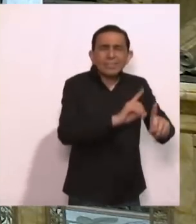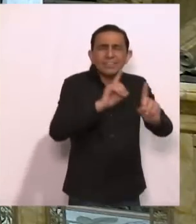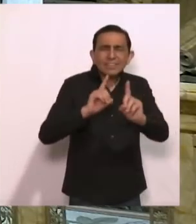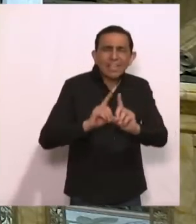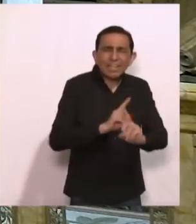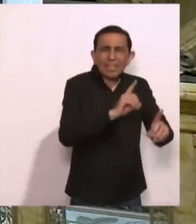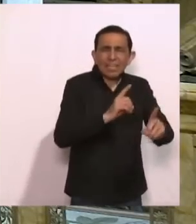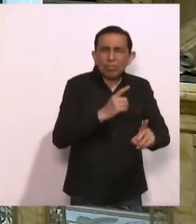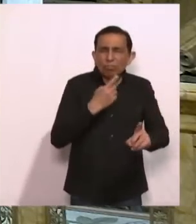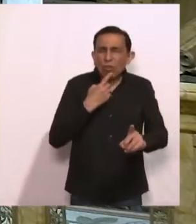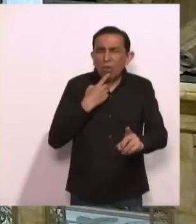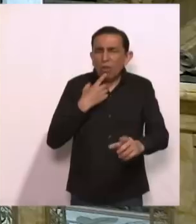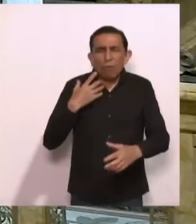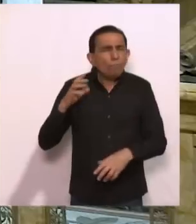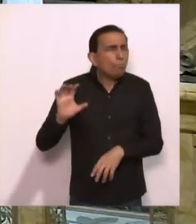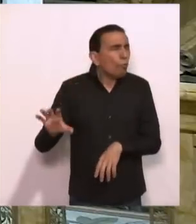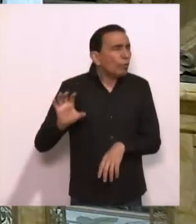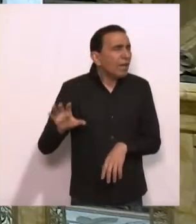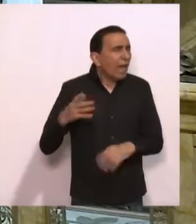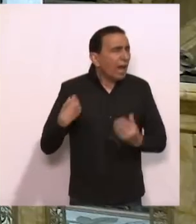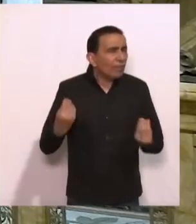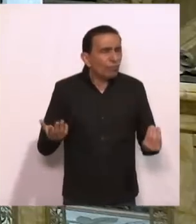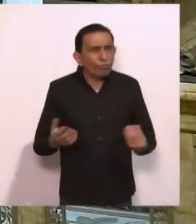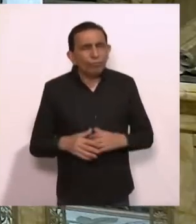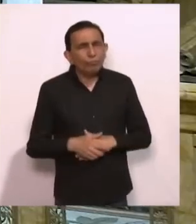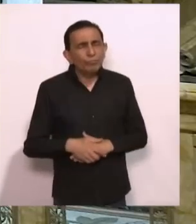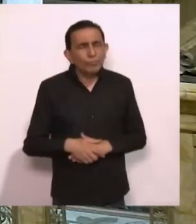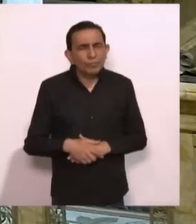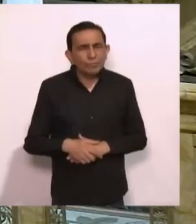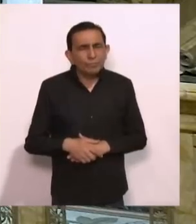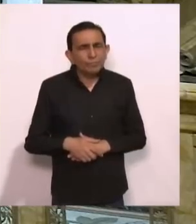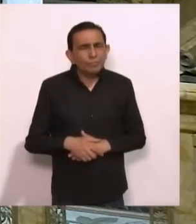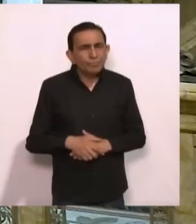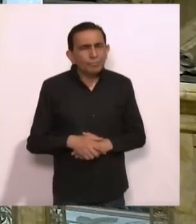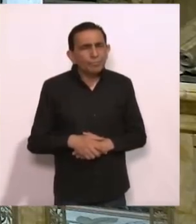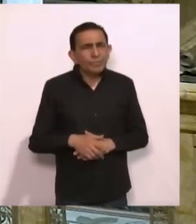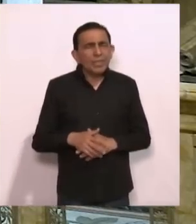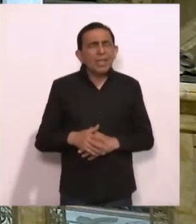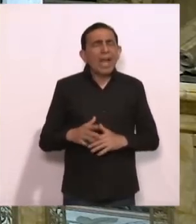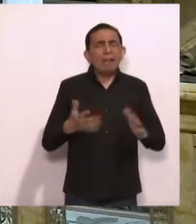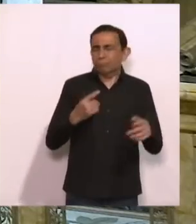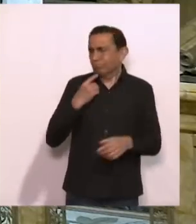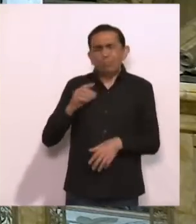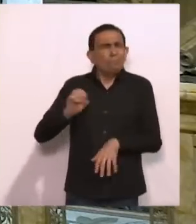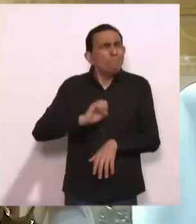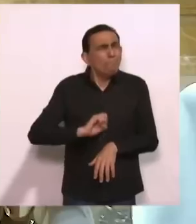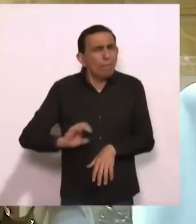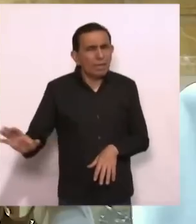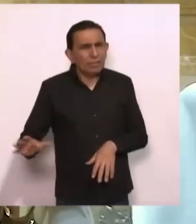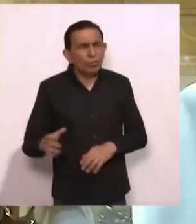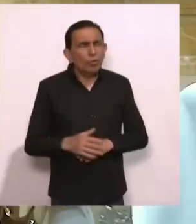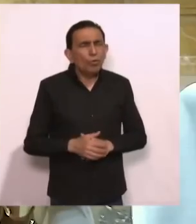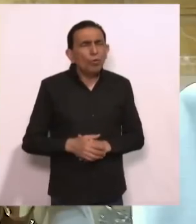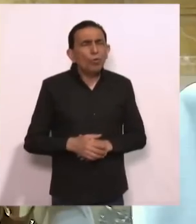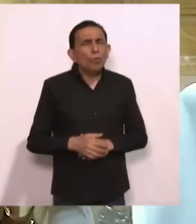son burlados y también a veces, en algunos casos, son martirizados. Cuando